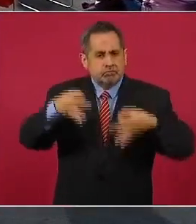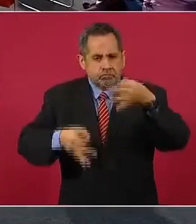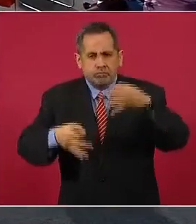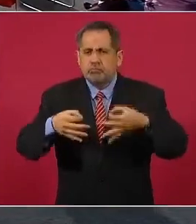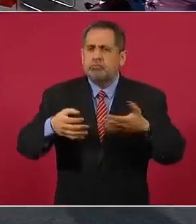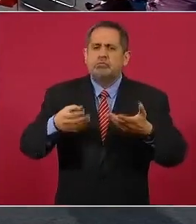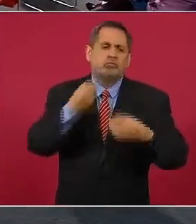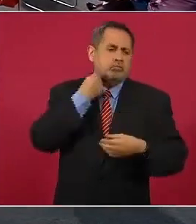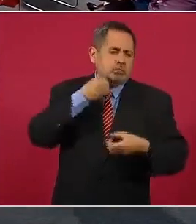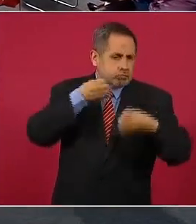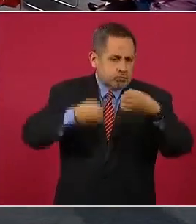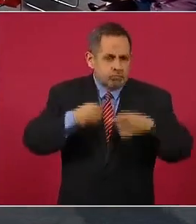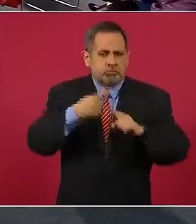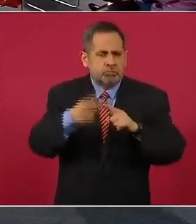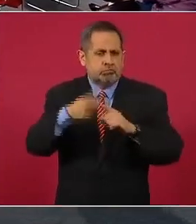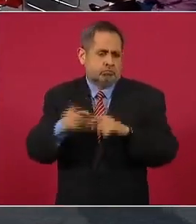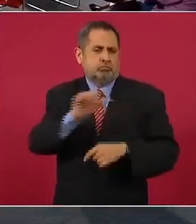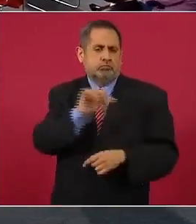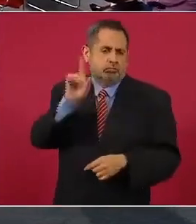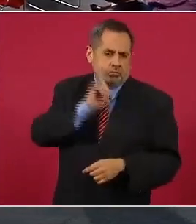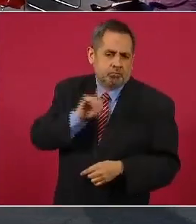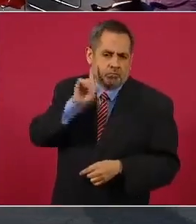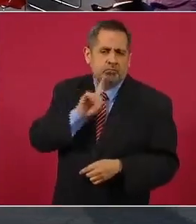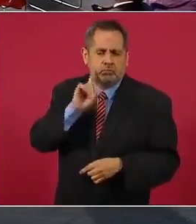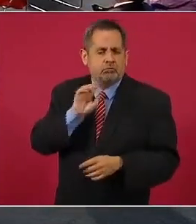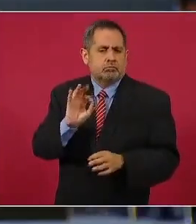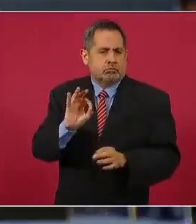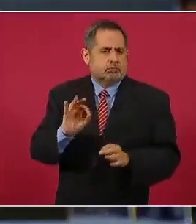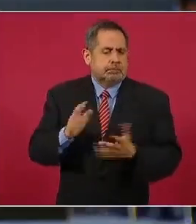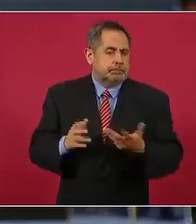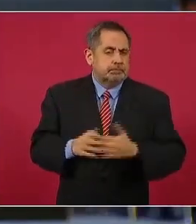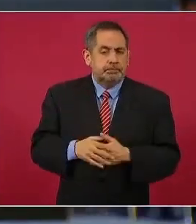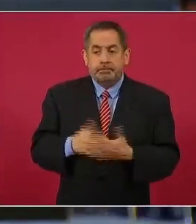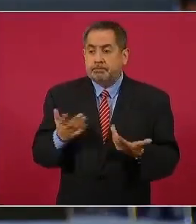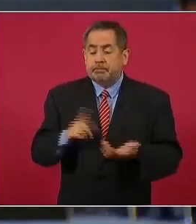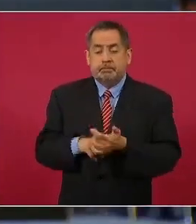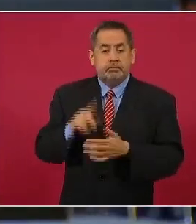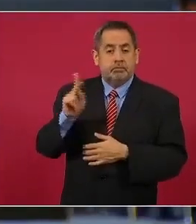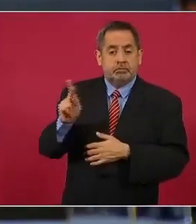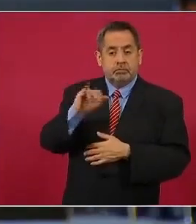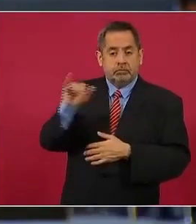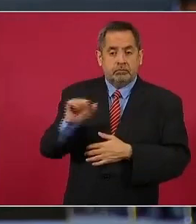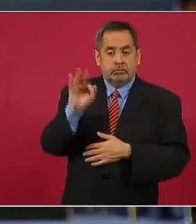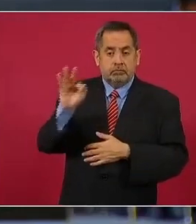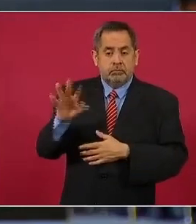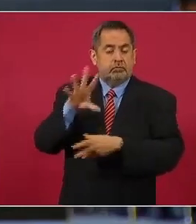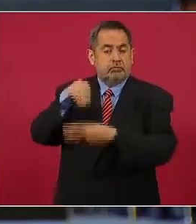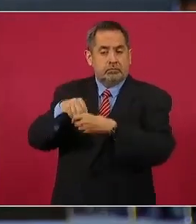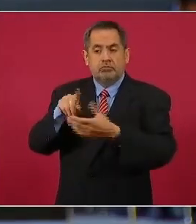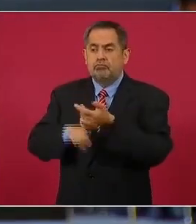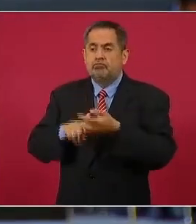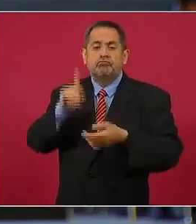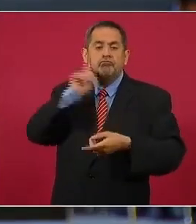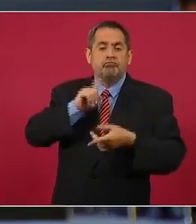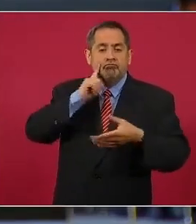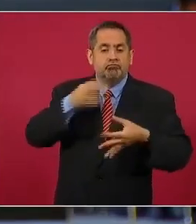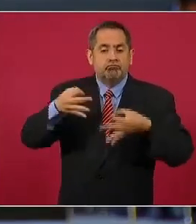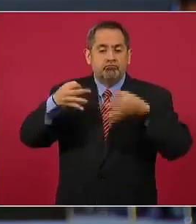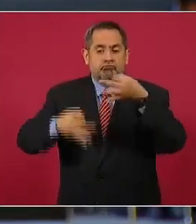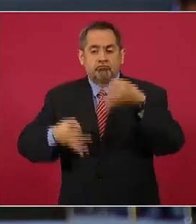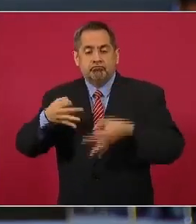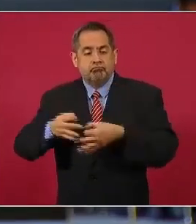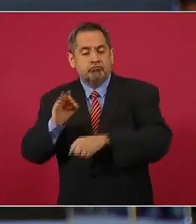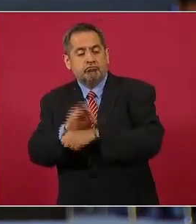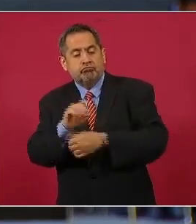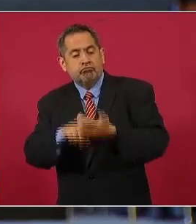entre otros cargos. En ese sentido, presidente, el Poder Judicial y en especial las que imparten justicia para las